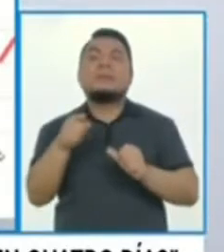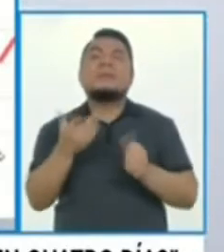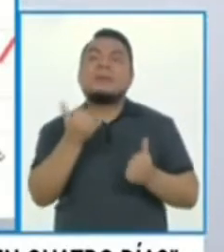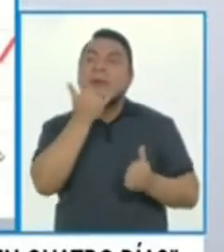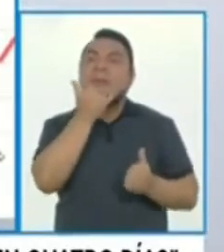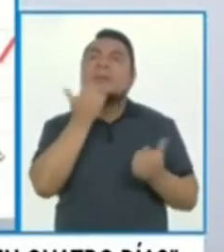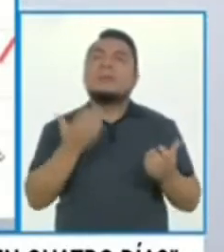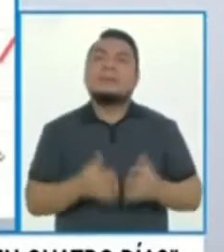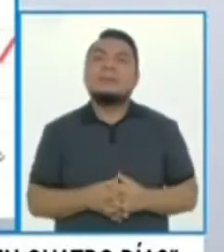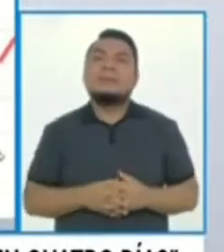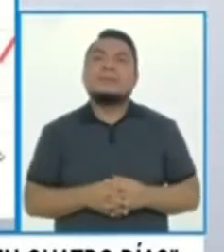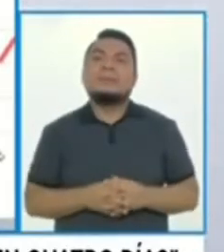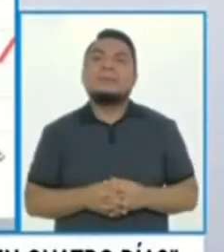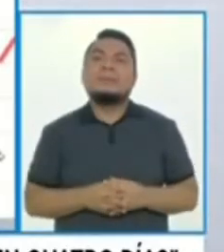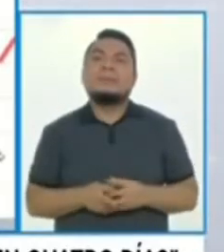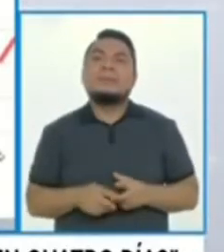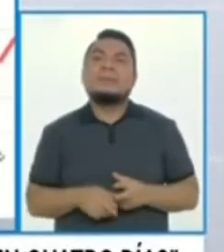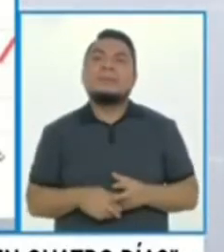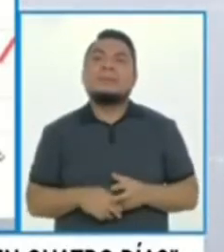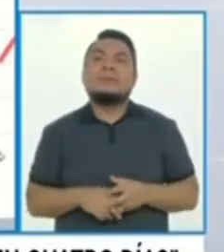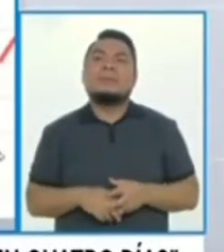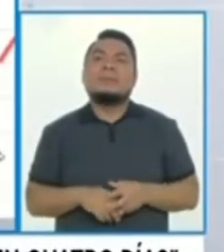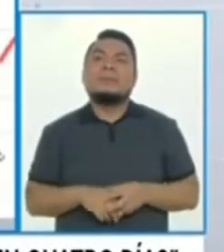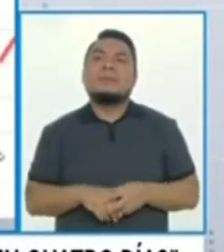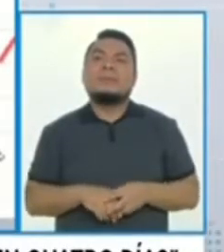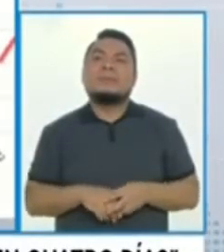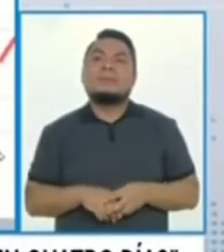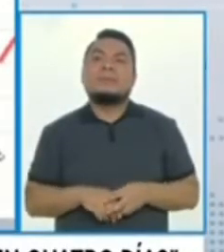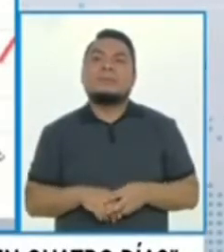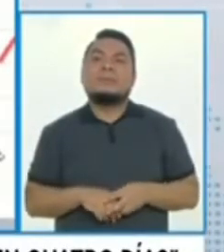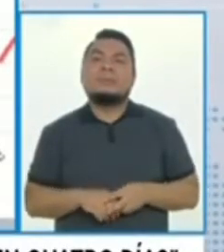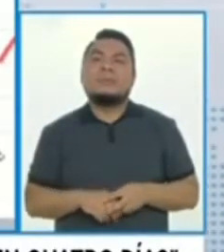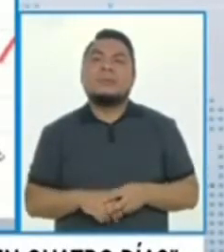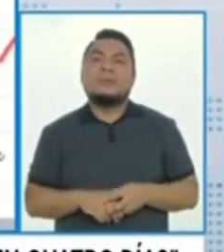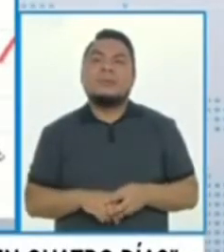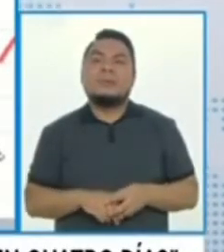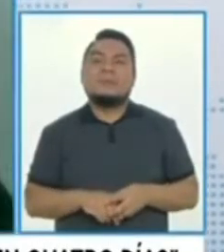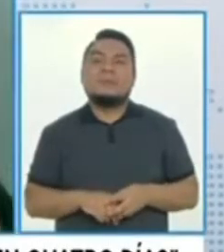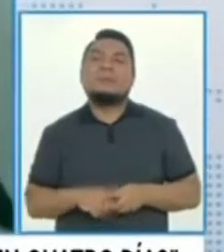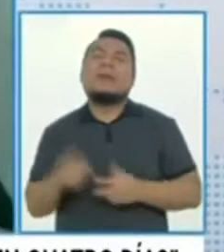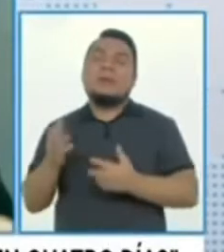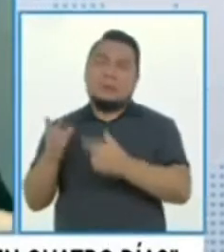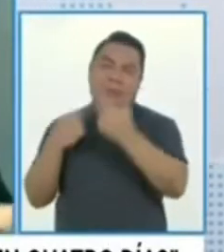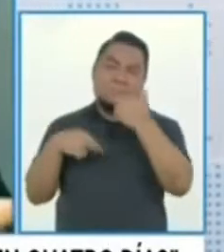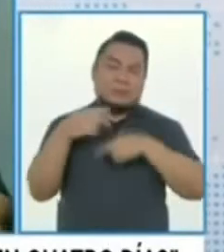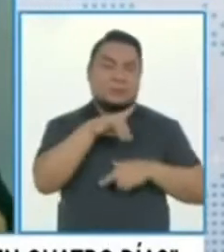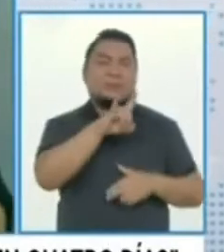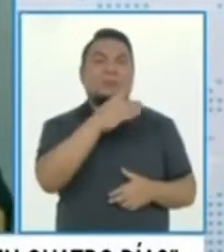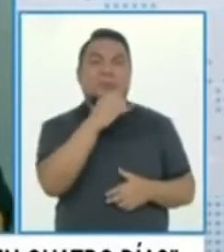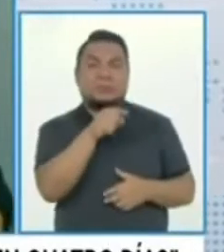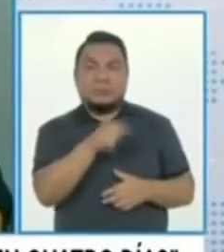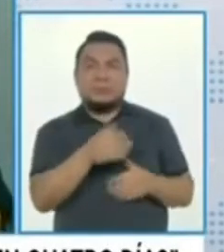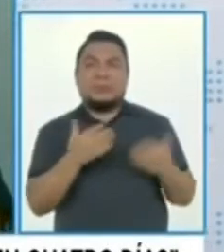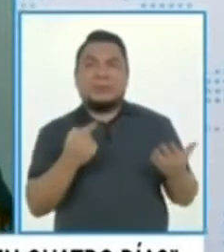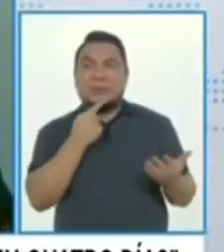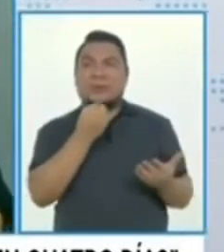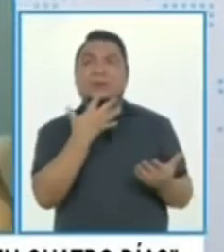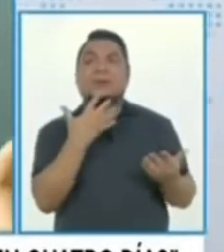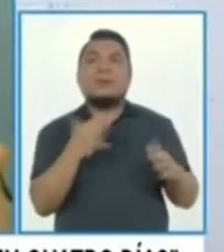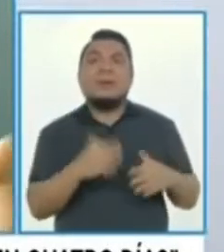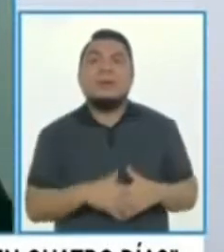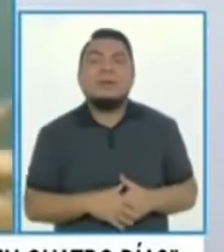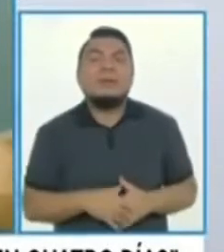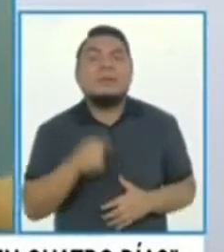pasar? En UCI especialmente. Correcto. Bueno, volviendo al tema de UCI, ante un sistema saturado nos va a